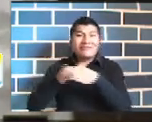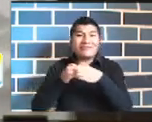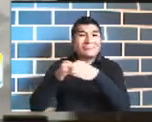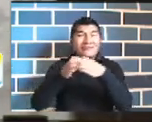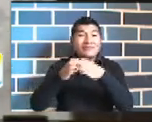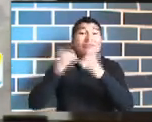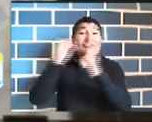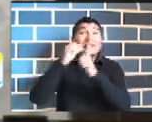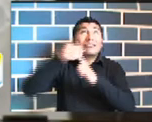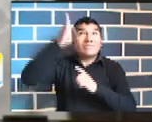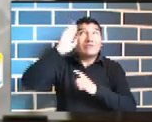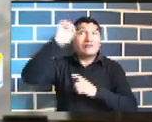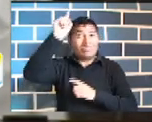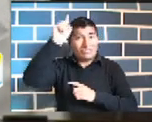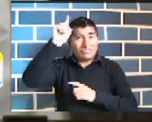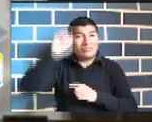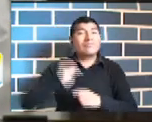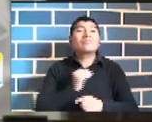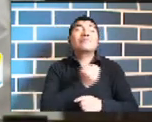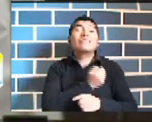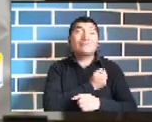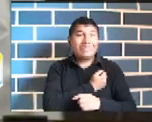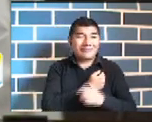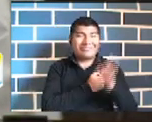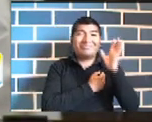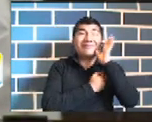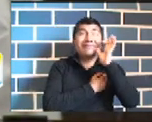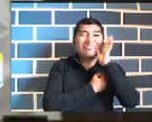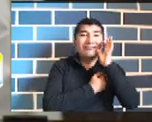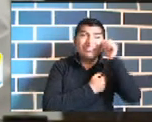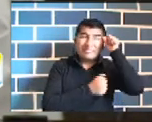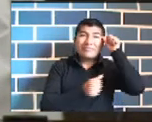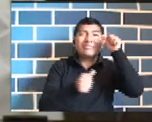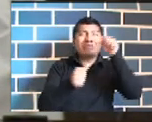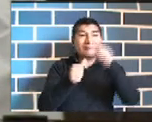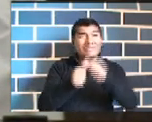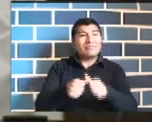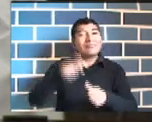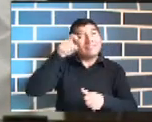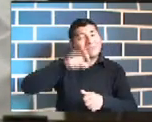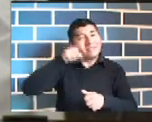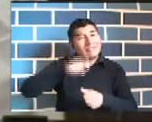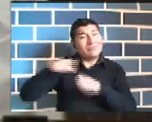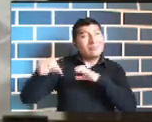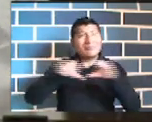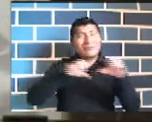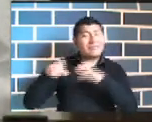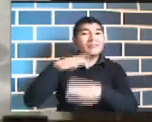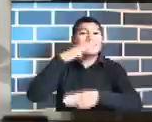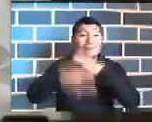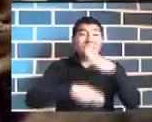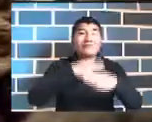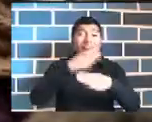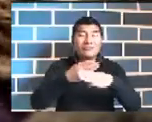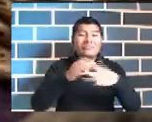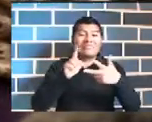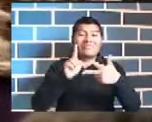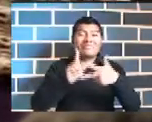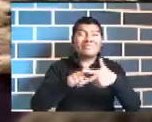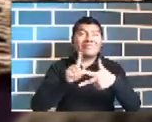unidad. La palabra de Dios y nuestras madres nos recuerdan que tenemos que hacer en el mundo